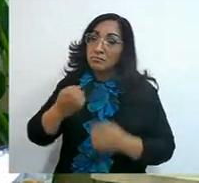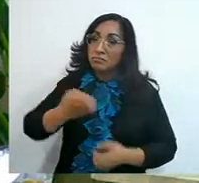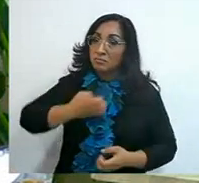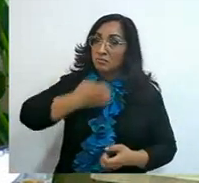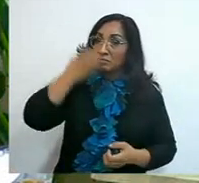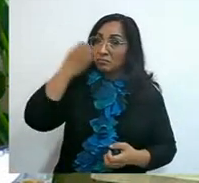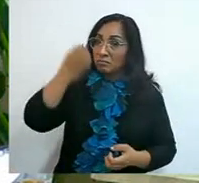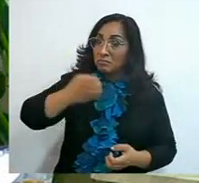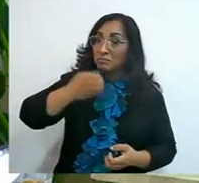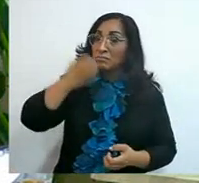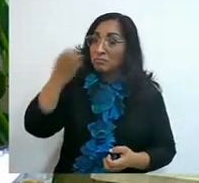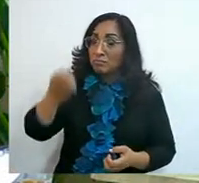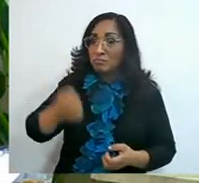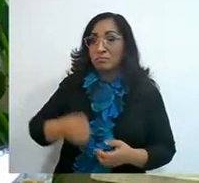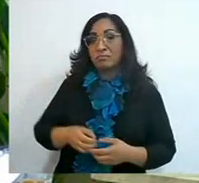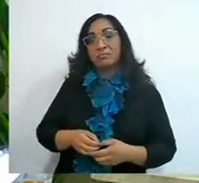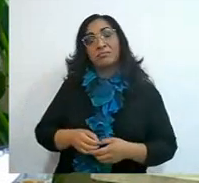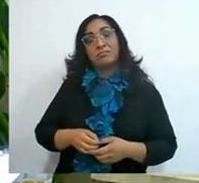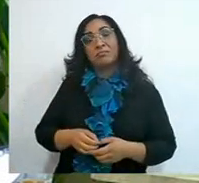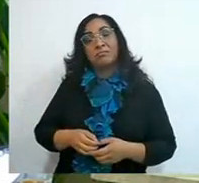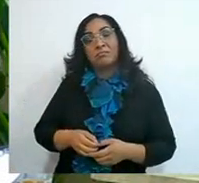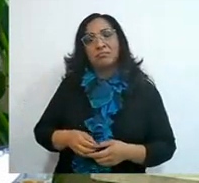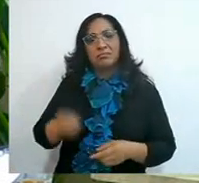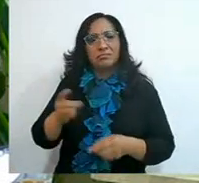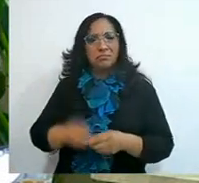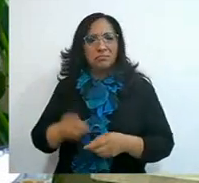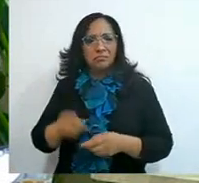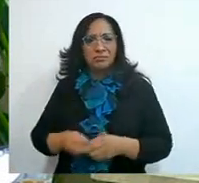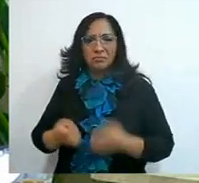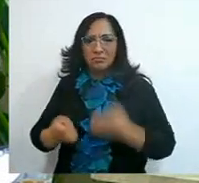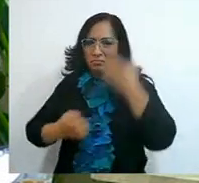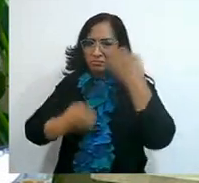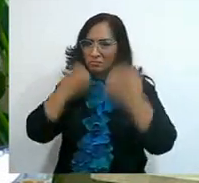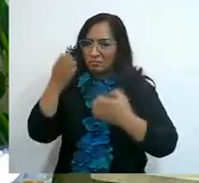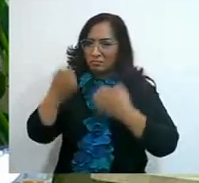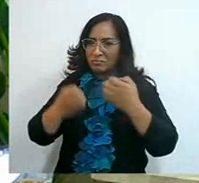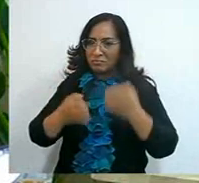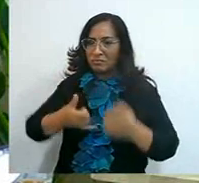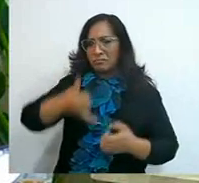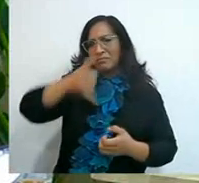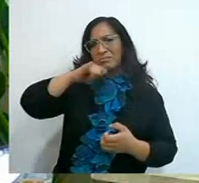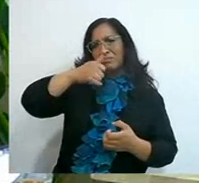pulcatas dentro de, cerca de escuelas, donde van los estudiantes a tomar su pulque.